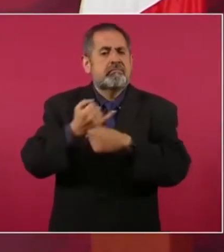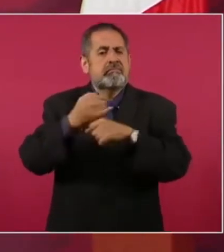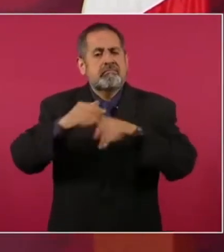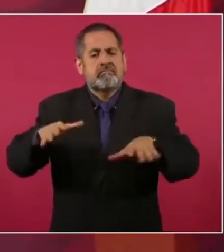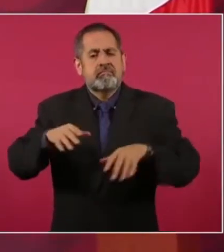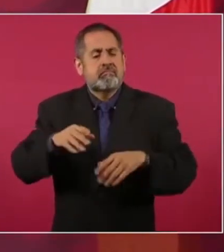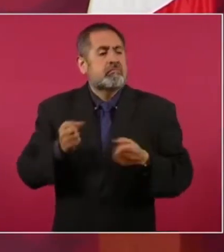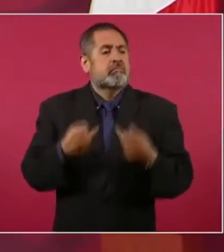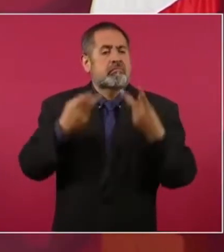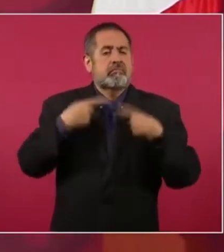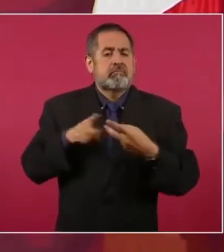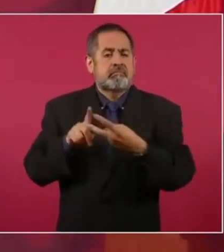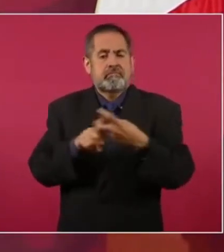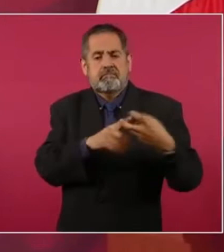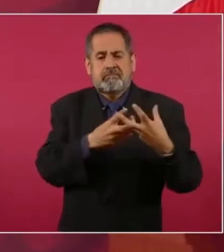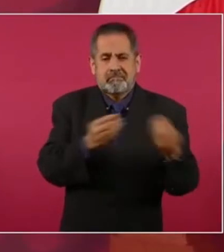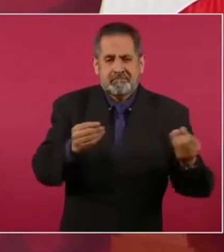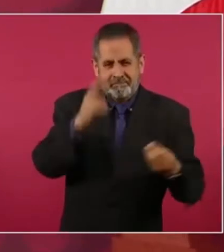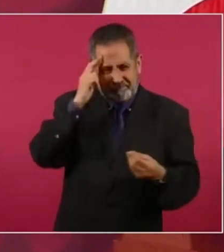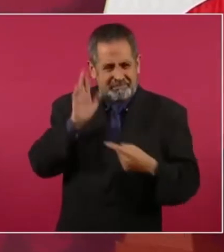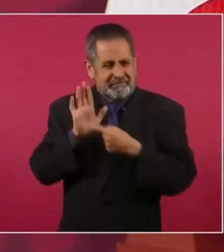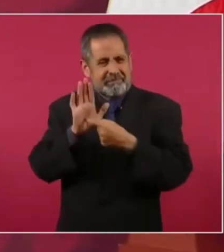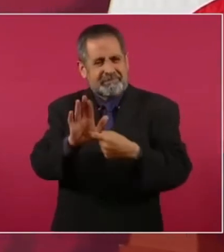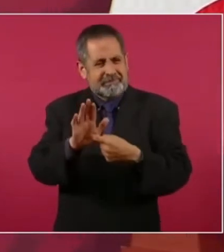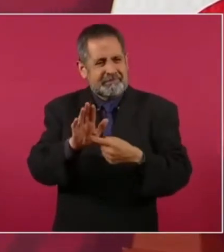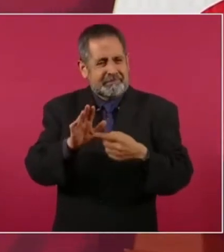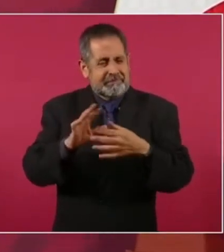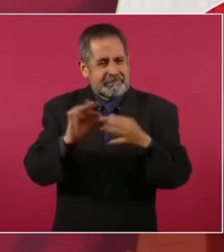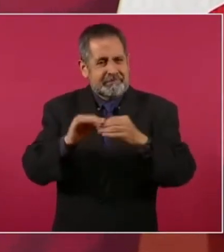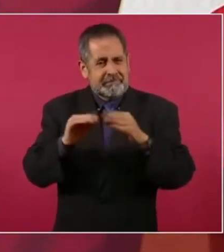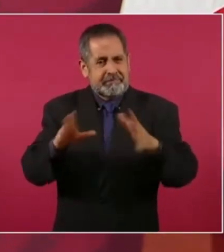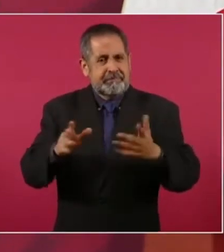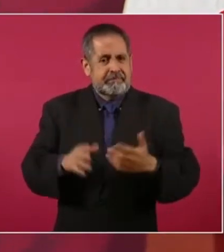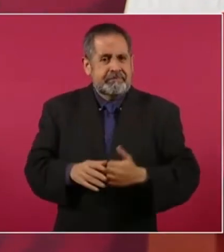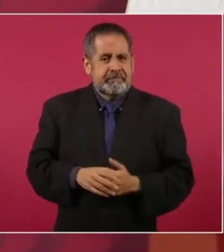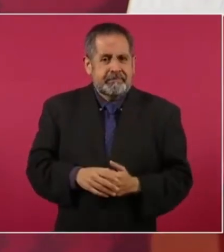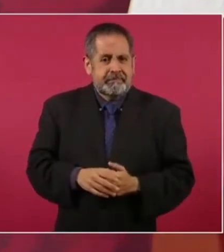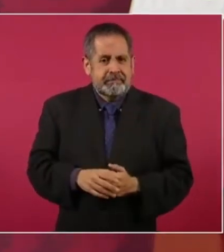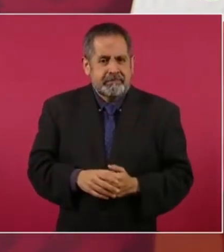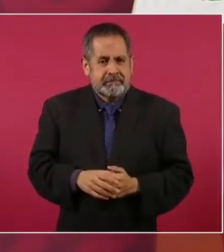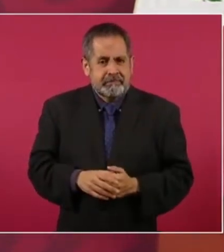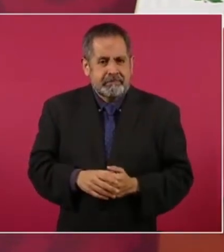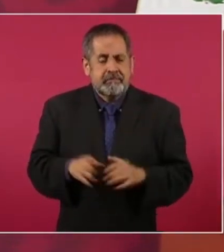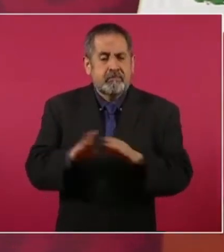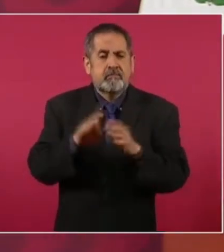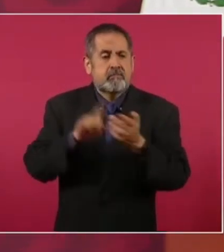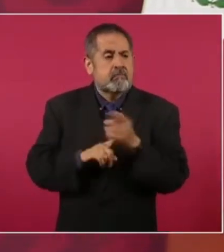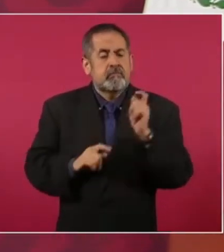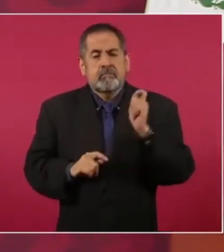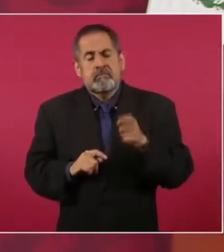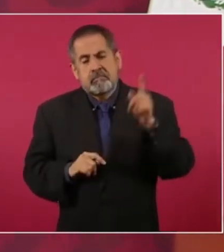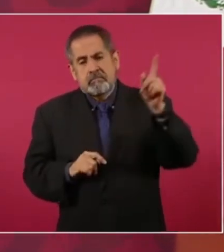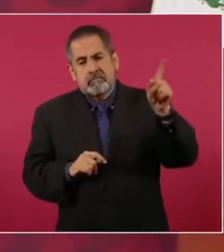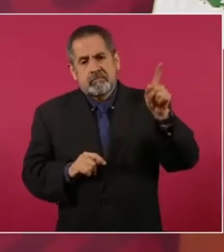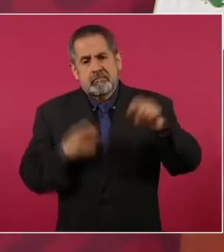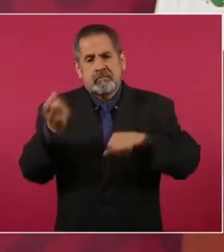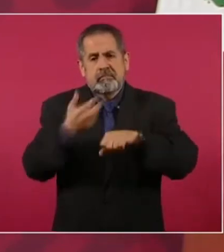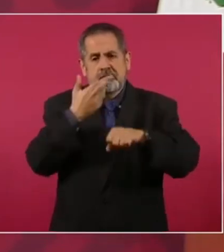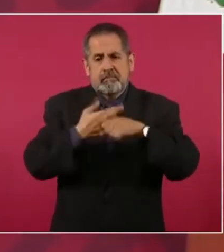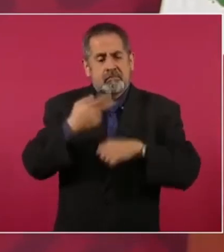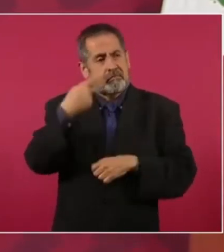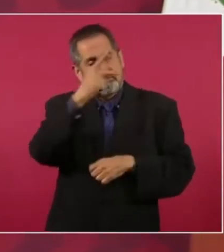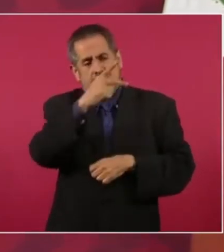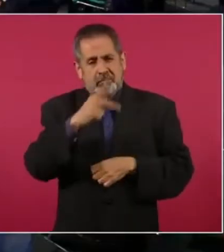de desaparecidos que se presentó y la actitud del secretario de